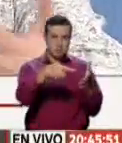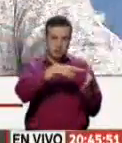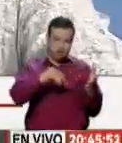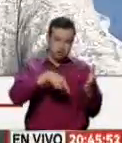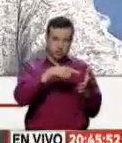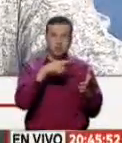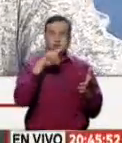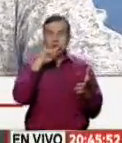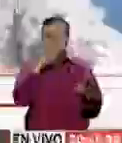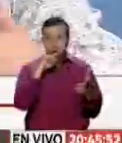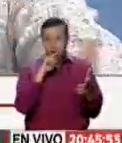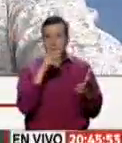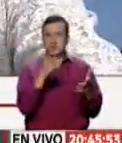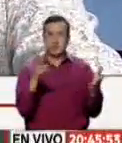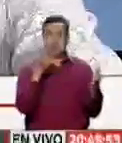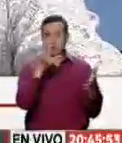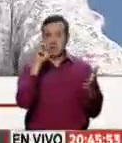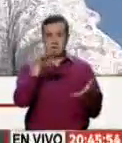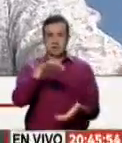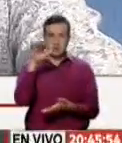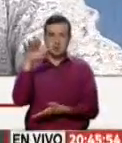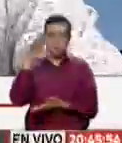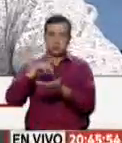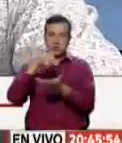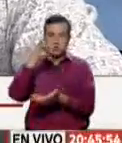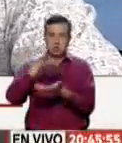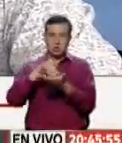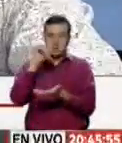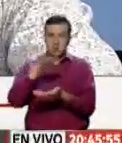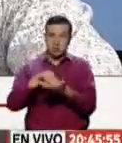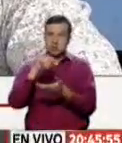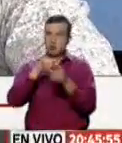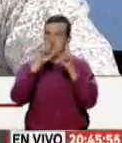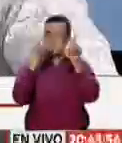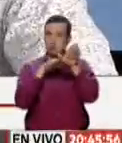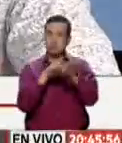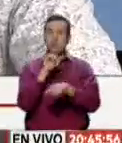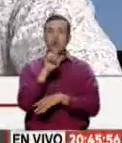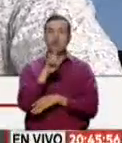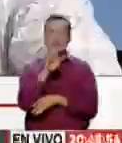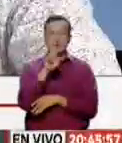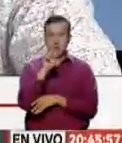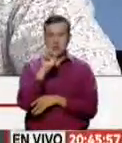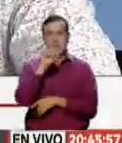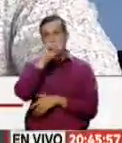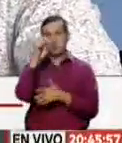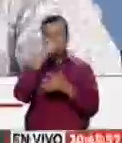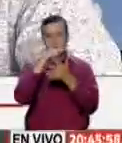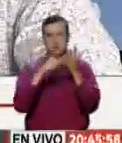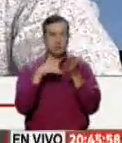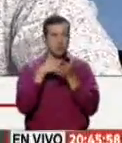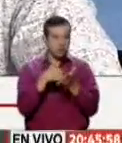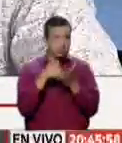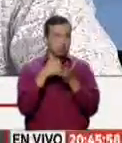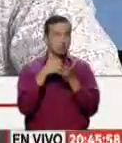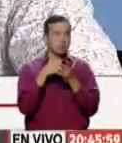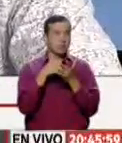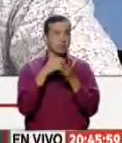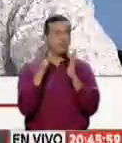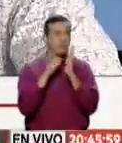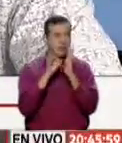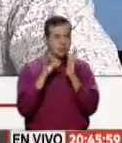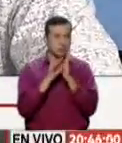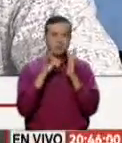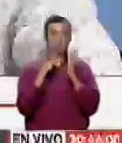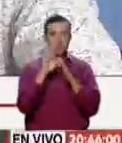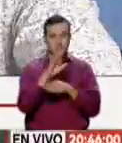un frigorífico, ajá, 30 sacos de harina, cortesía del auspiciante de Moderno Alimentos, y otros tipos de premios como un segmento de Facebook Live para